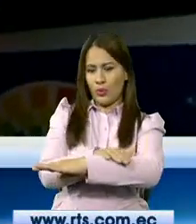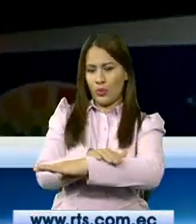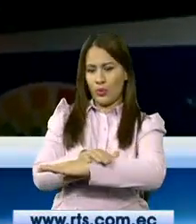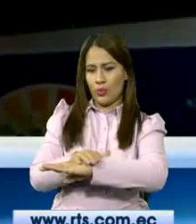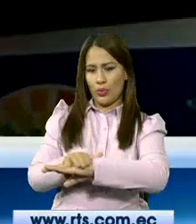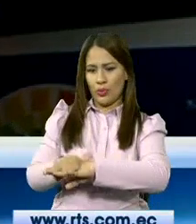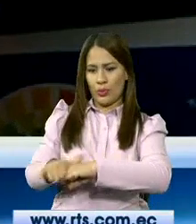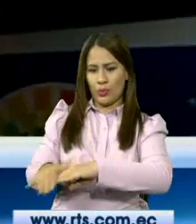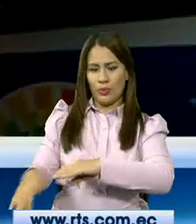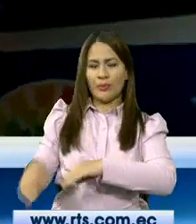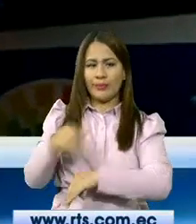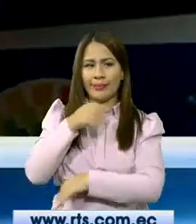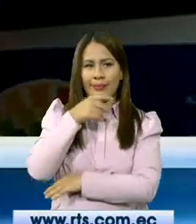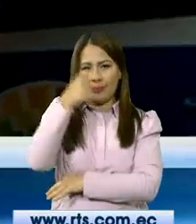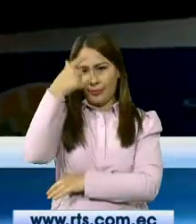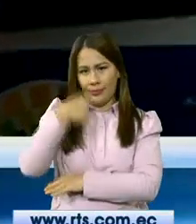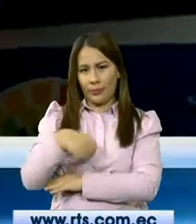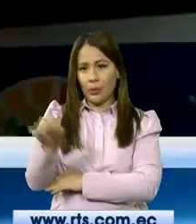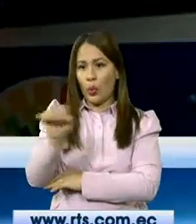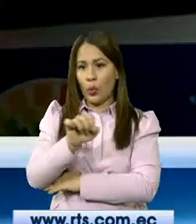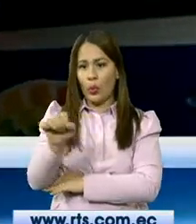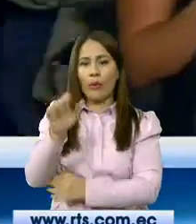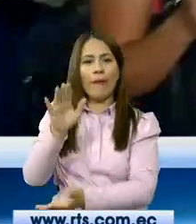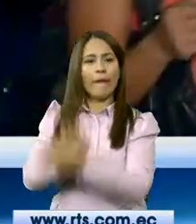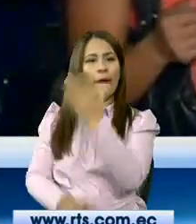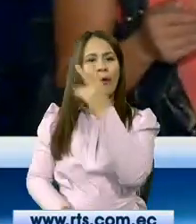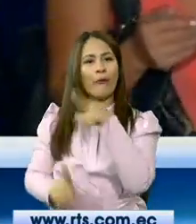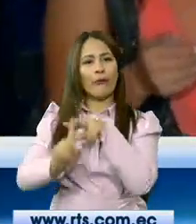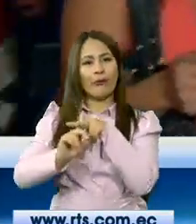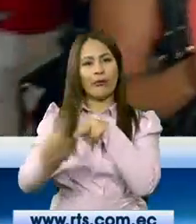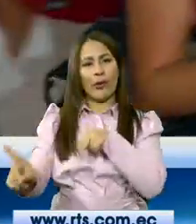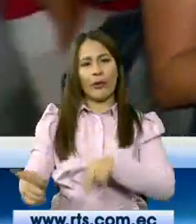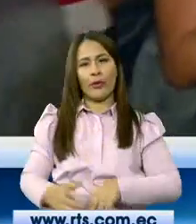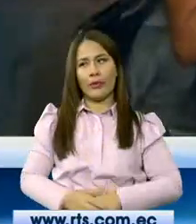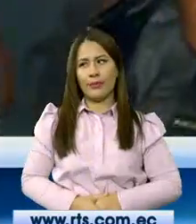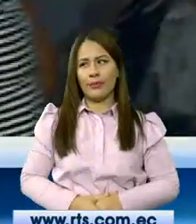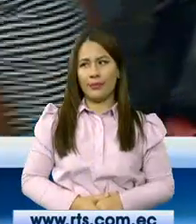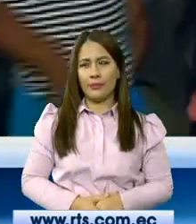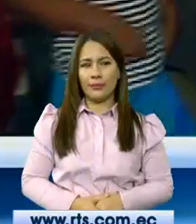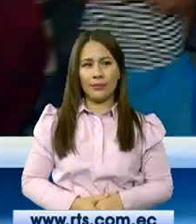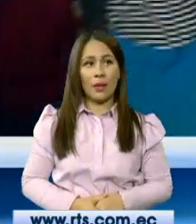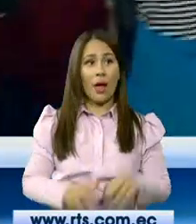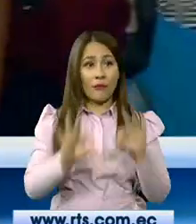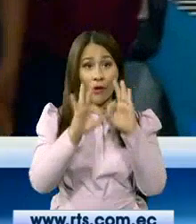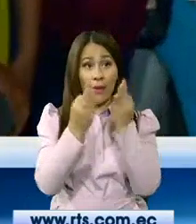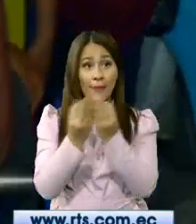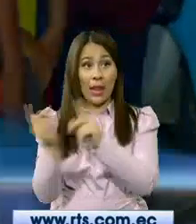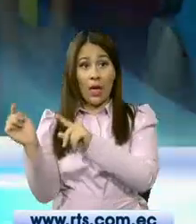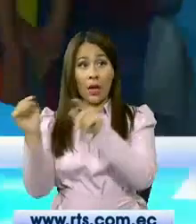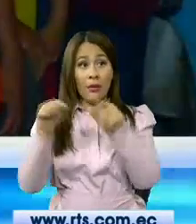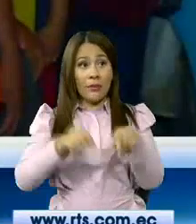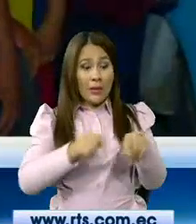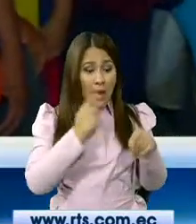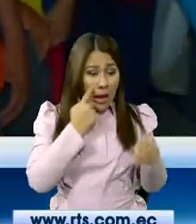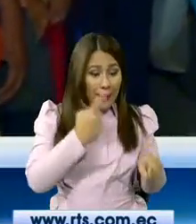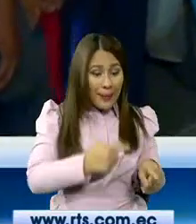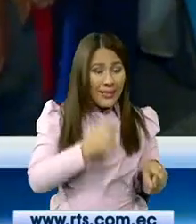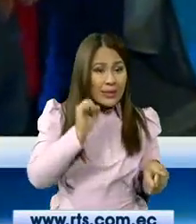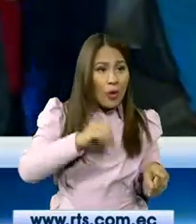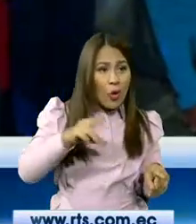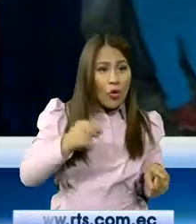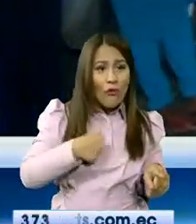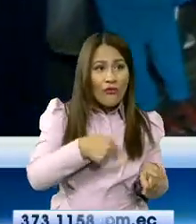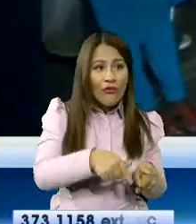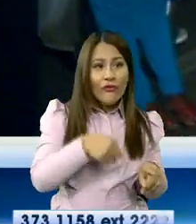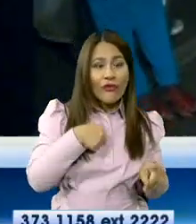el conductor aparentemente abandonaron el lugar del accidente. Al sitio también llegaron familiares del fallecido para reconocer el